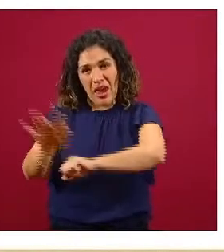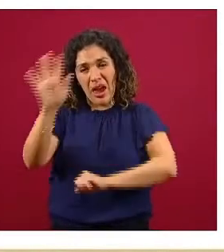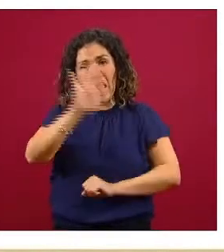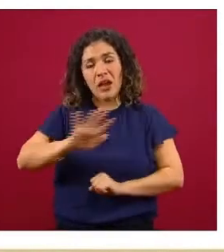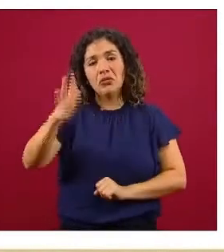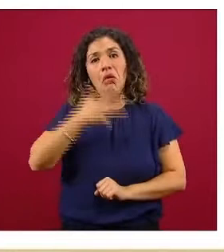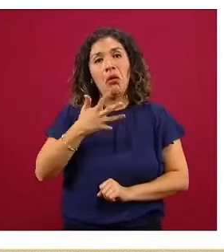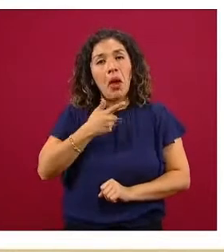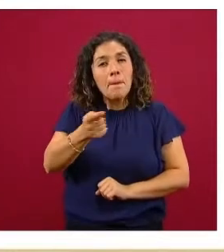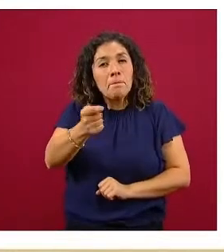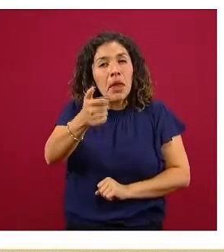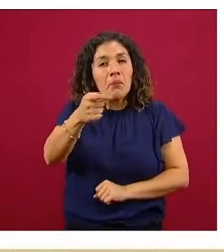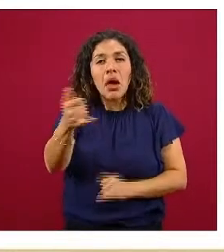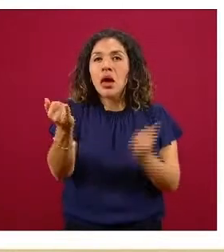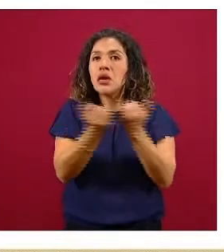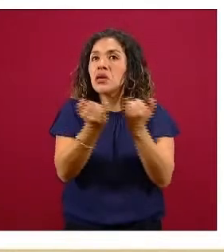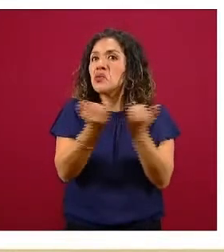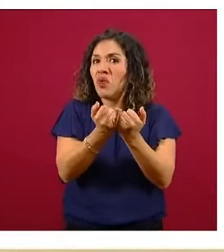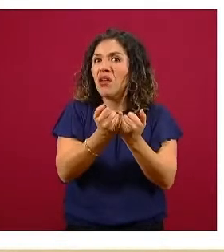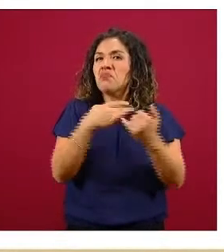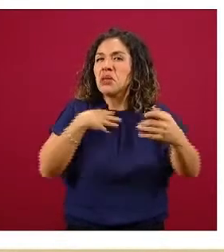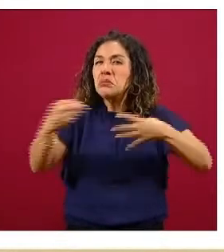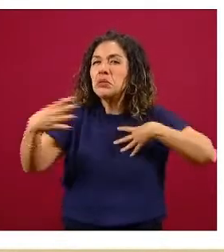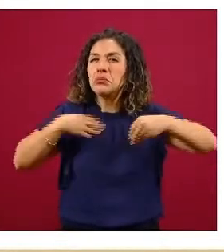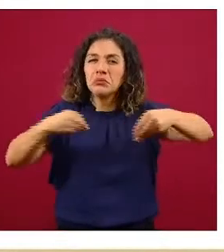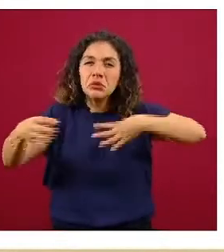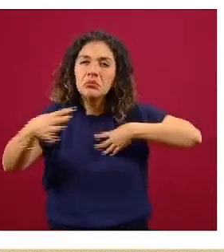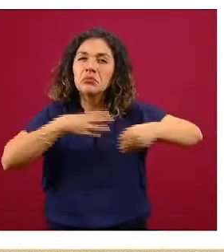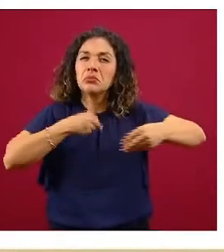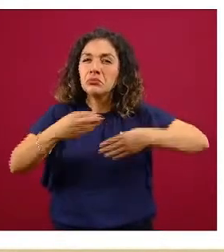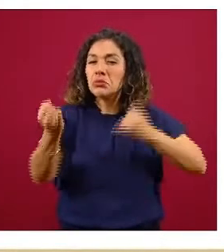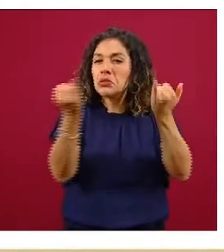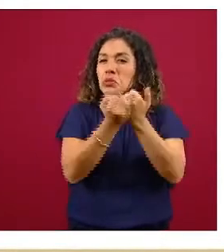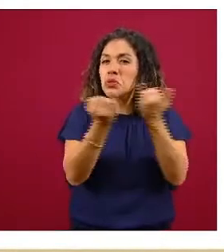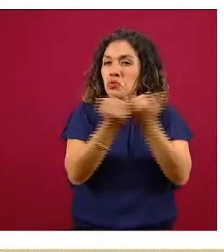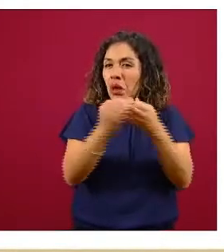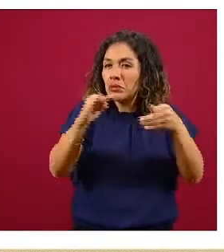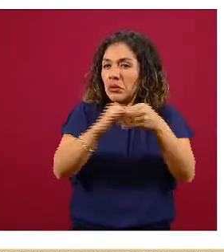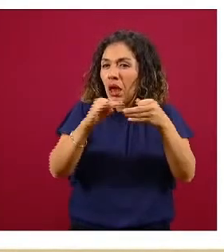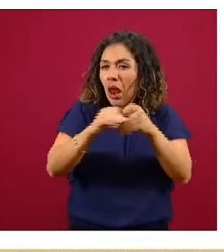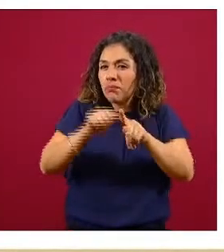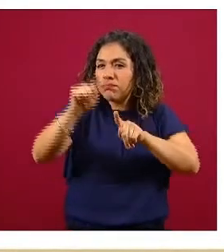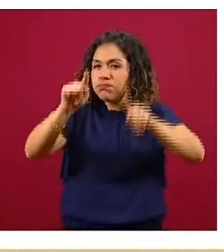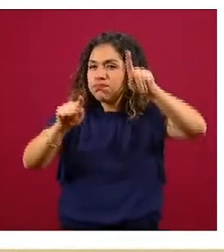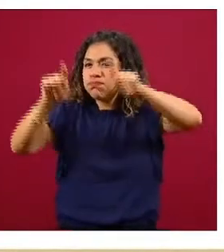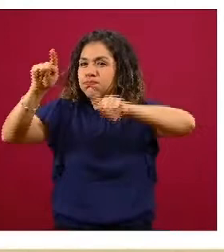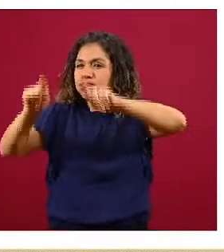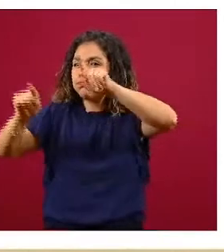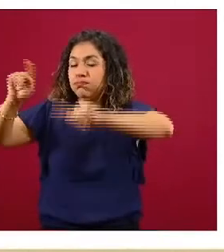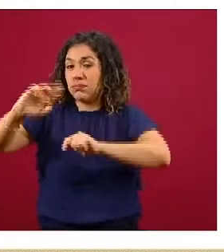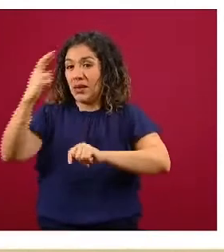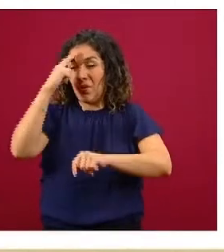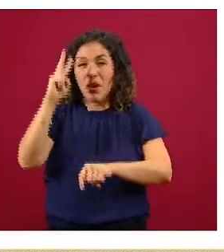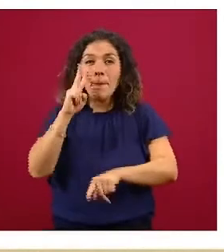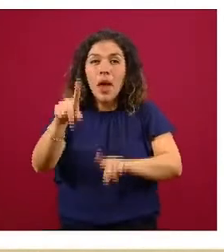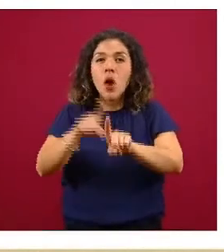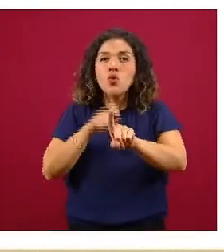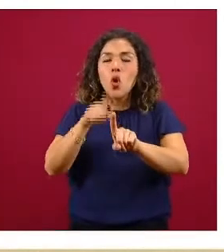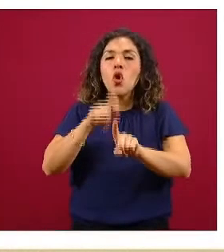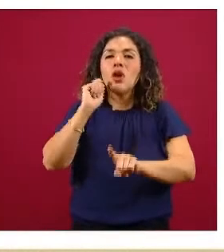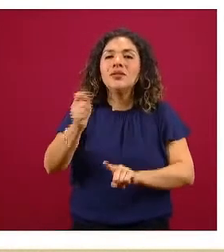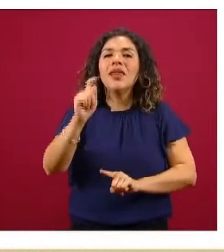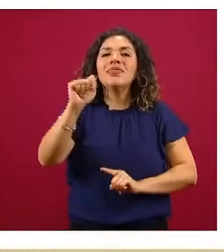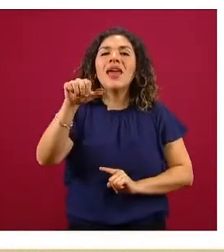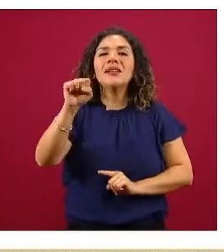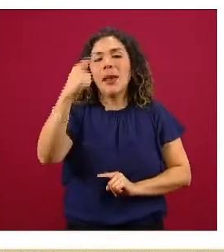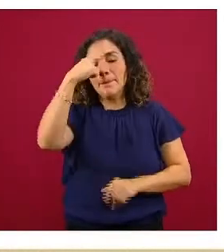tendencia similar, es decir, hubo una dispersión, una transmisión similar, recordando que estamos viendo estas líneas representan tasas